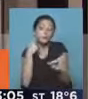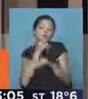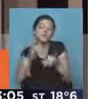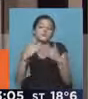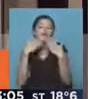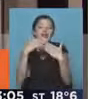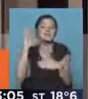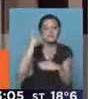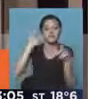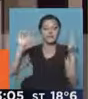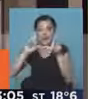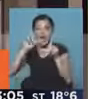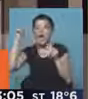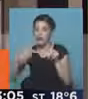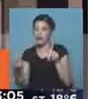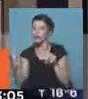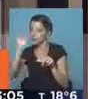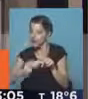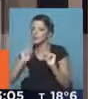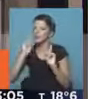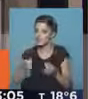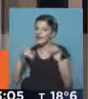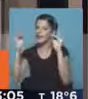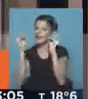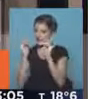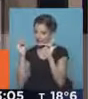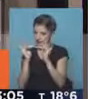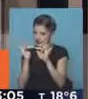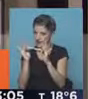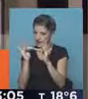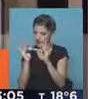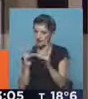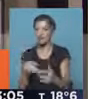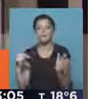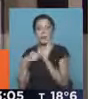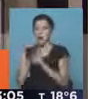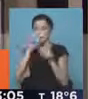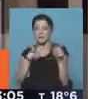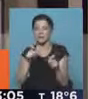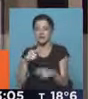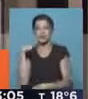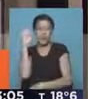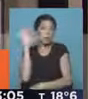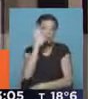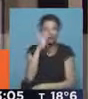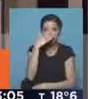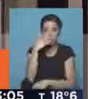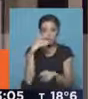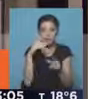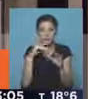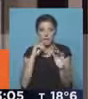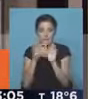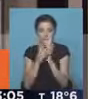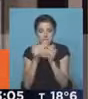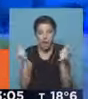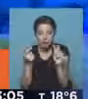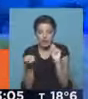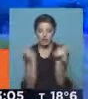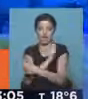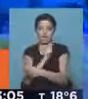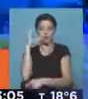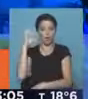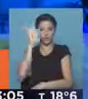sumar las redes sociales, la gente no cambia demasiado pronto de opinión y eso tal vez no se puede percibir como pulso. Bueno,